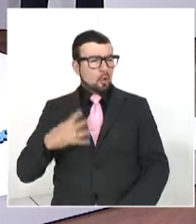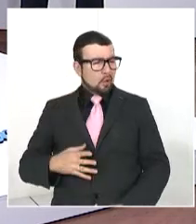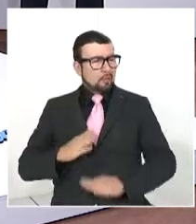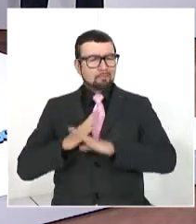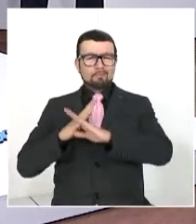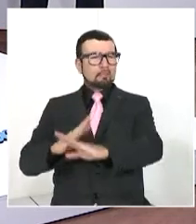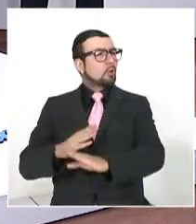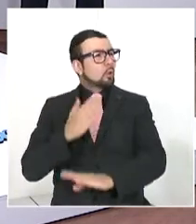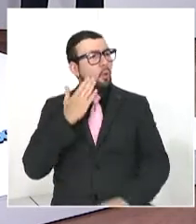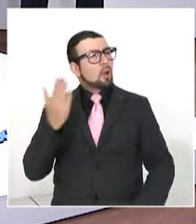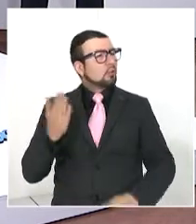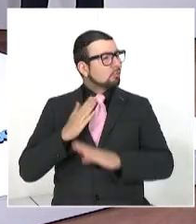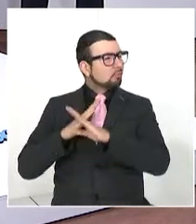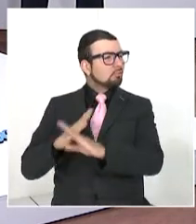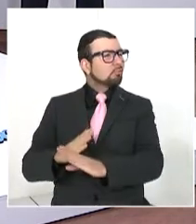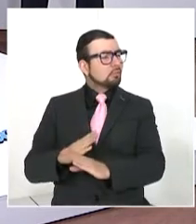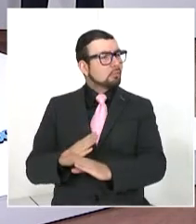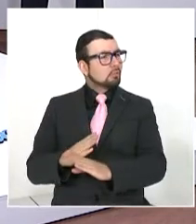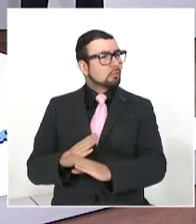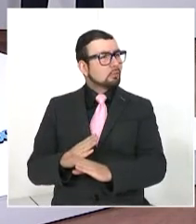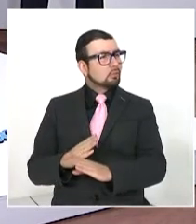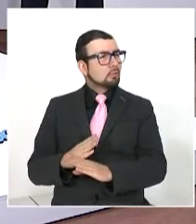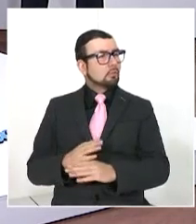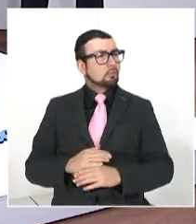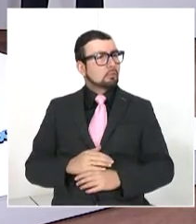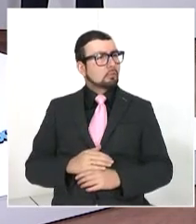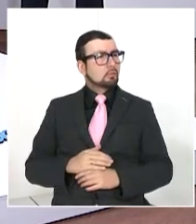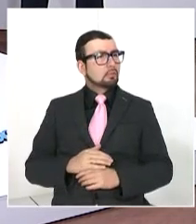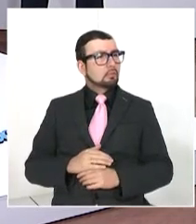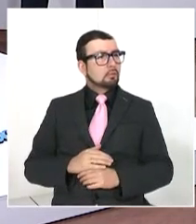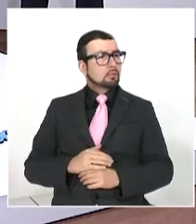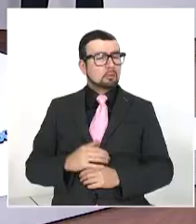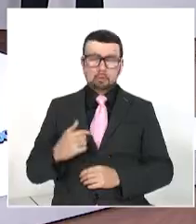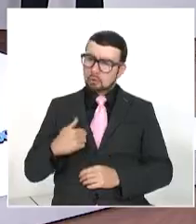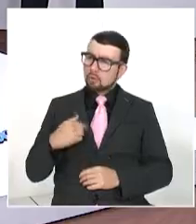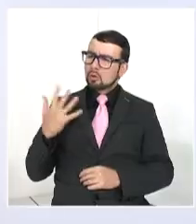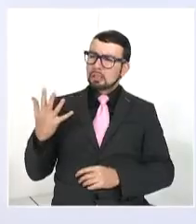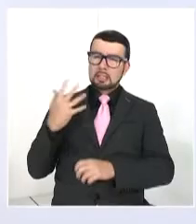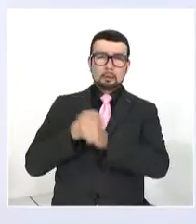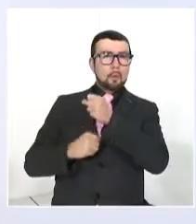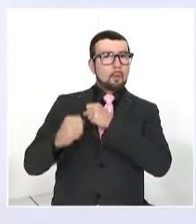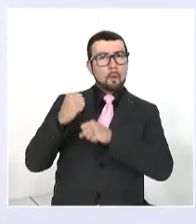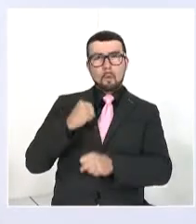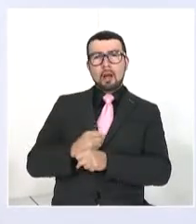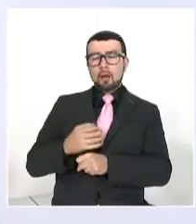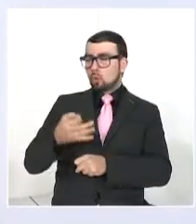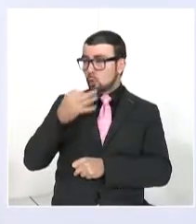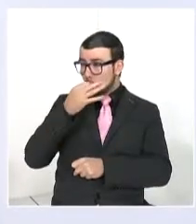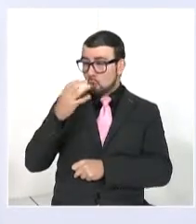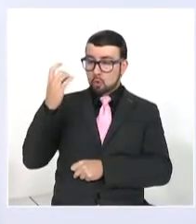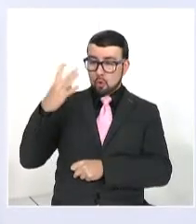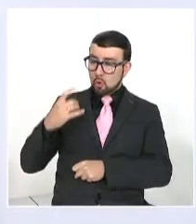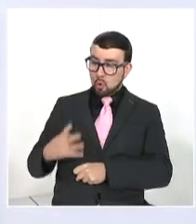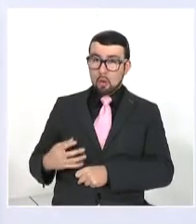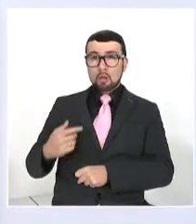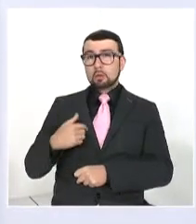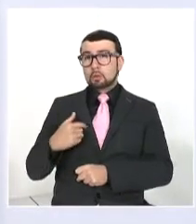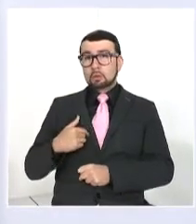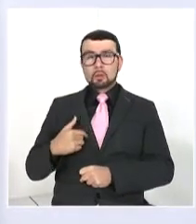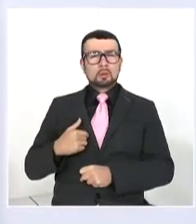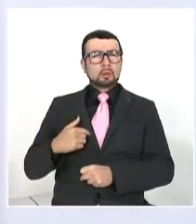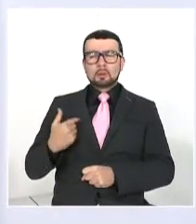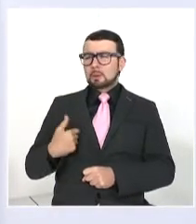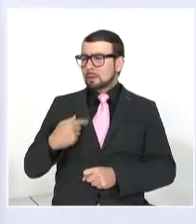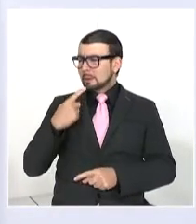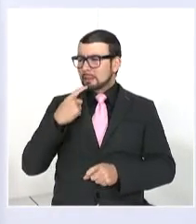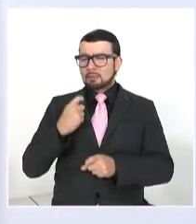esas? Medicamentos farmacológicos. 5 años, eso convulsión.